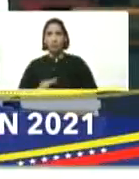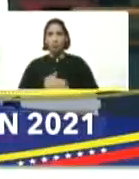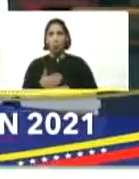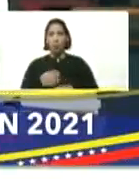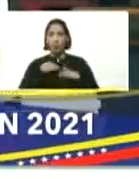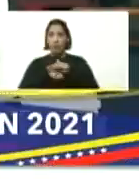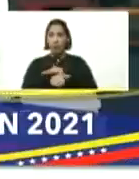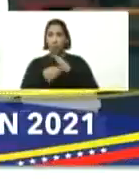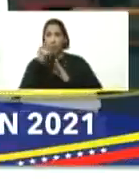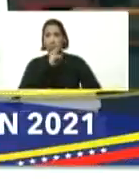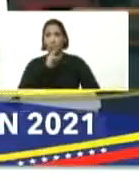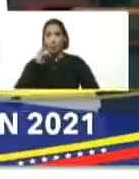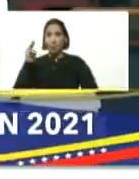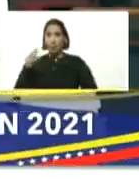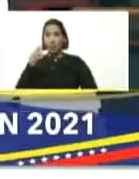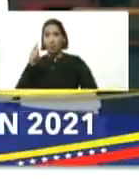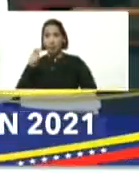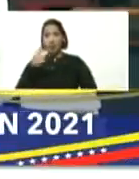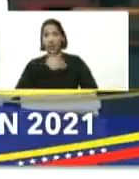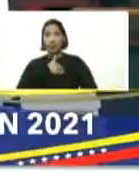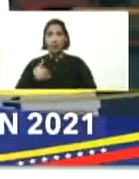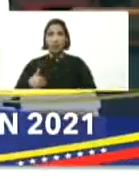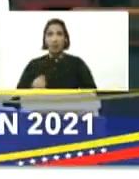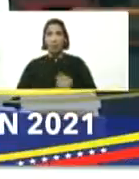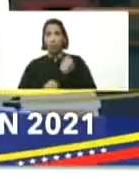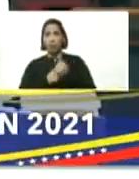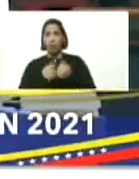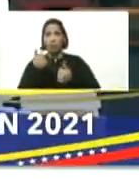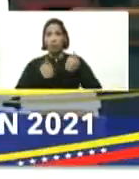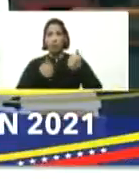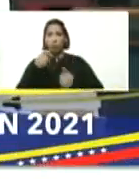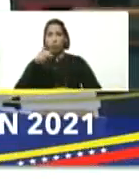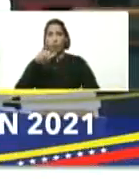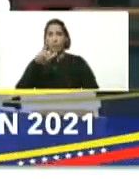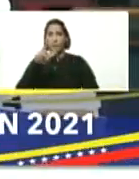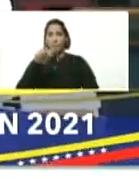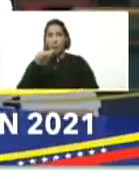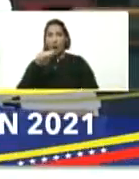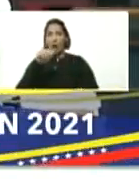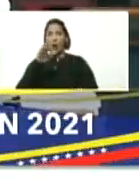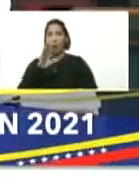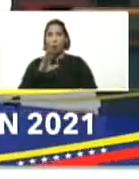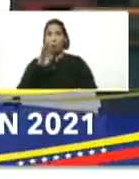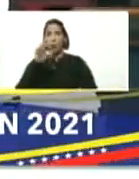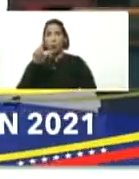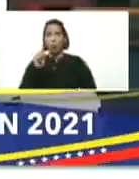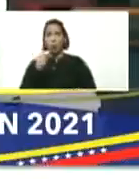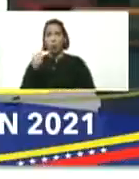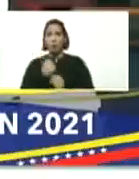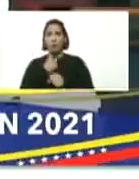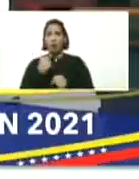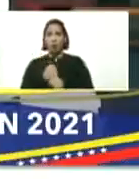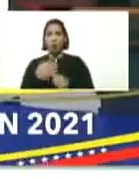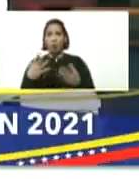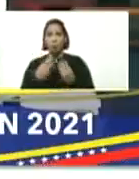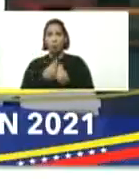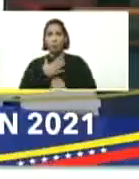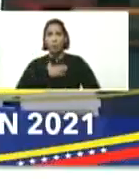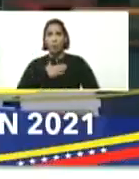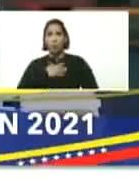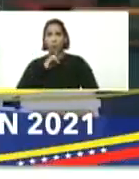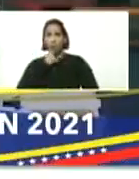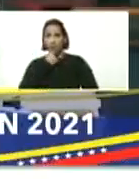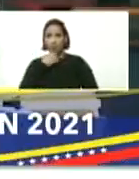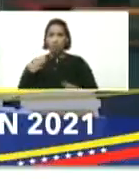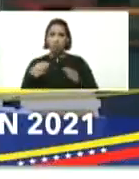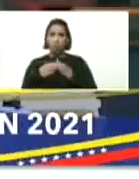PPT querían apoyar la candidatura de Pablo Medina. Ajá. Y Vladimir trabajó conmigo en secreto. Nos reuníamos